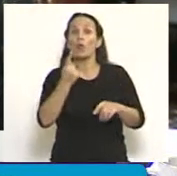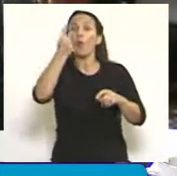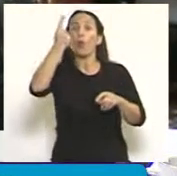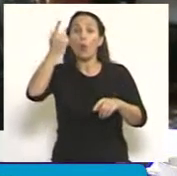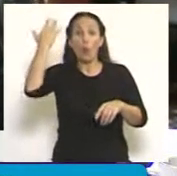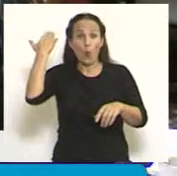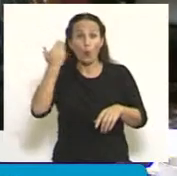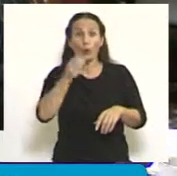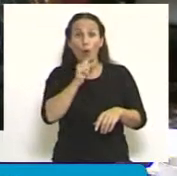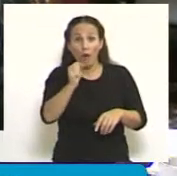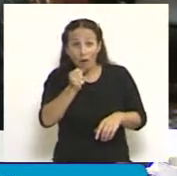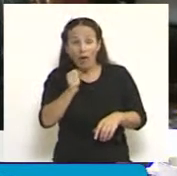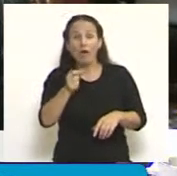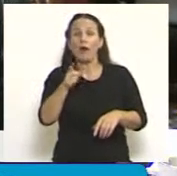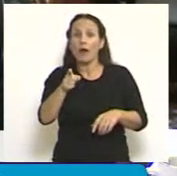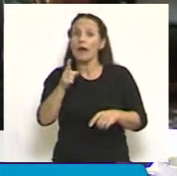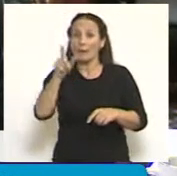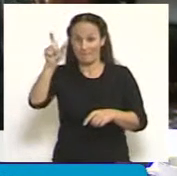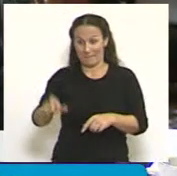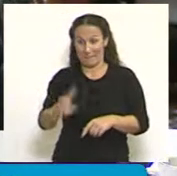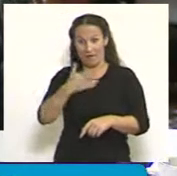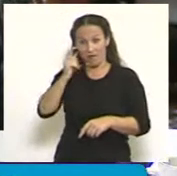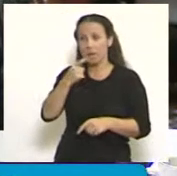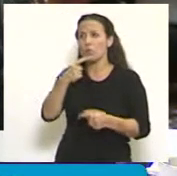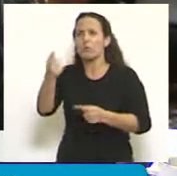y Competencia.